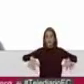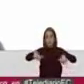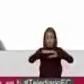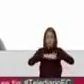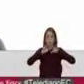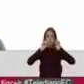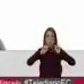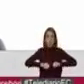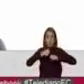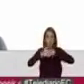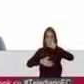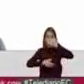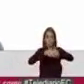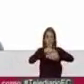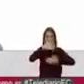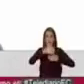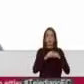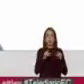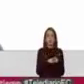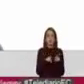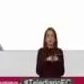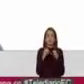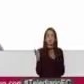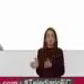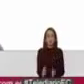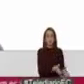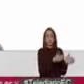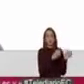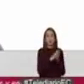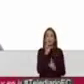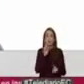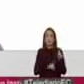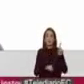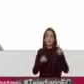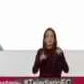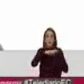que actualizar a la nueva realidad, y los GAT no pueden pretender seguir